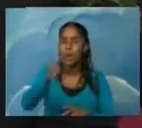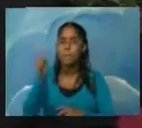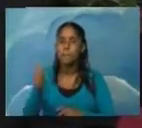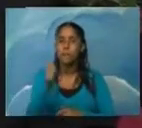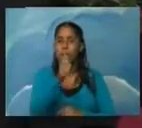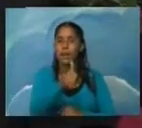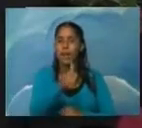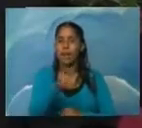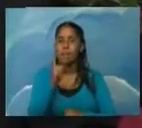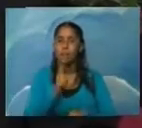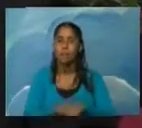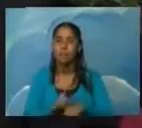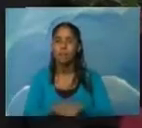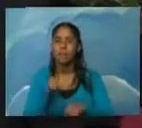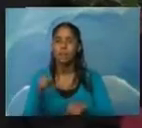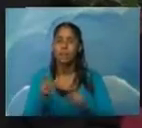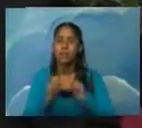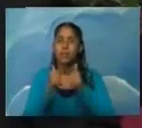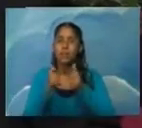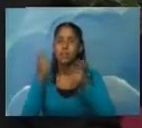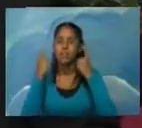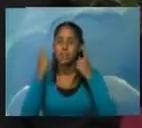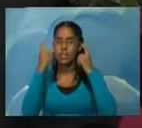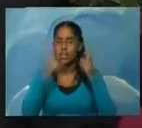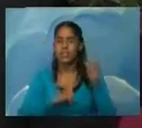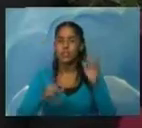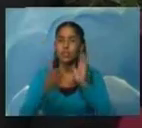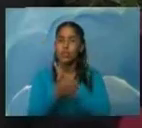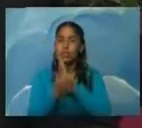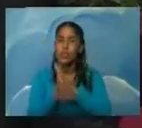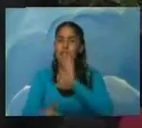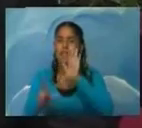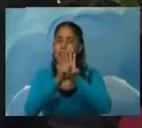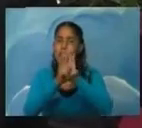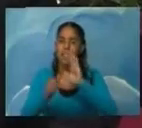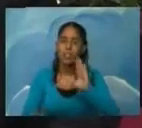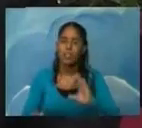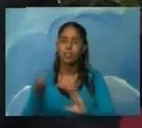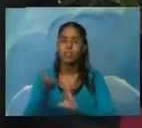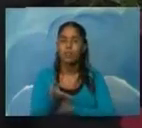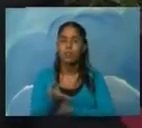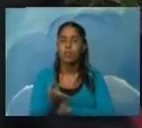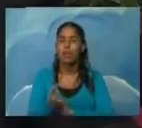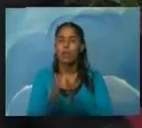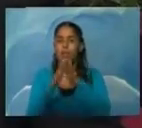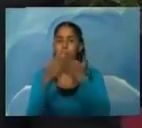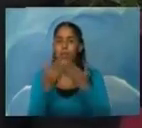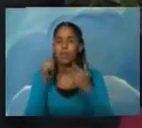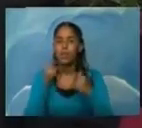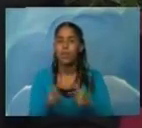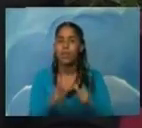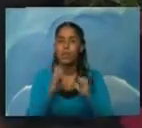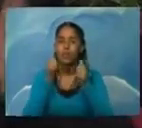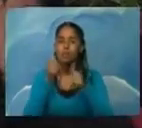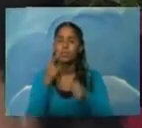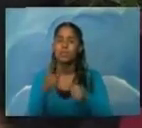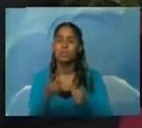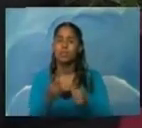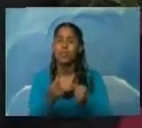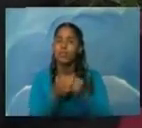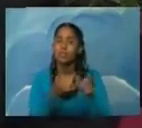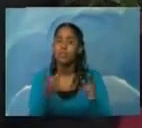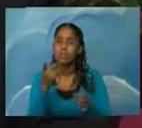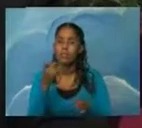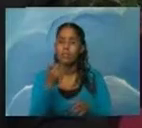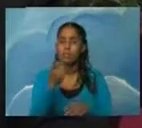año. Acá comienza la enseñanza acerca de la ley del diezmo. La palabra acá que comienza a decir es sin